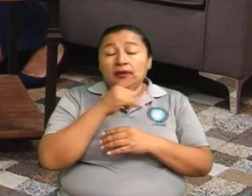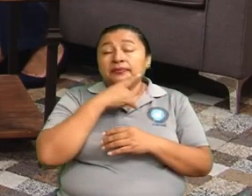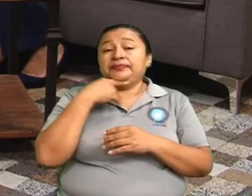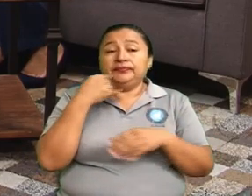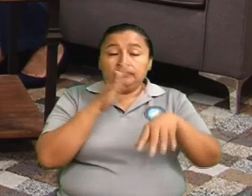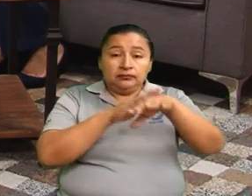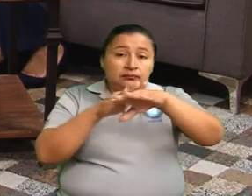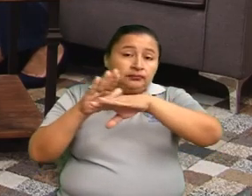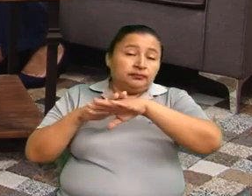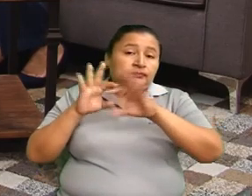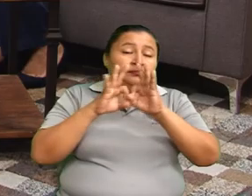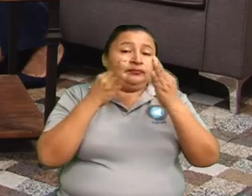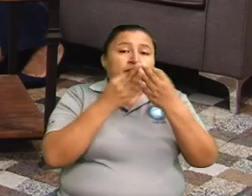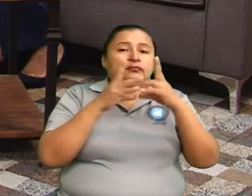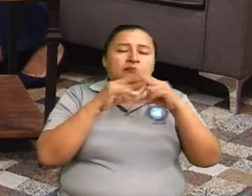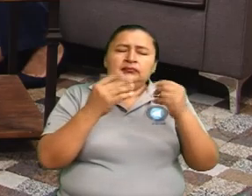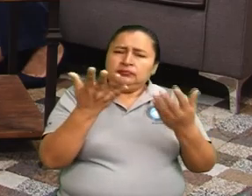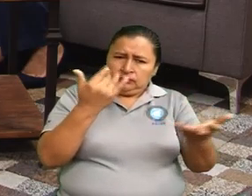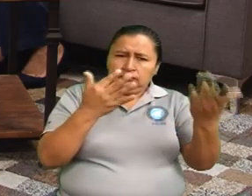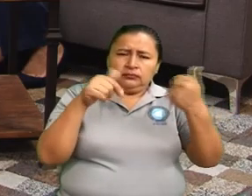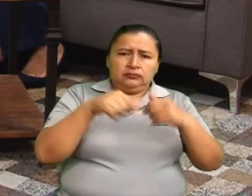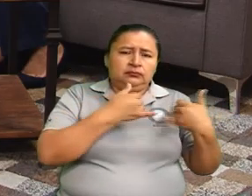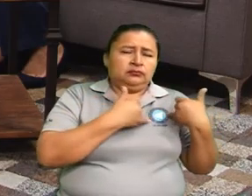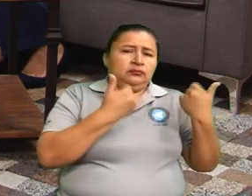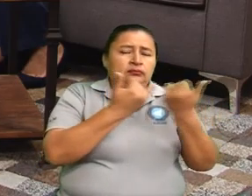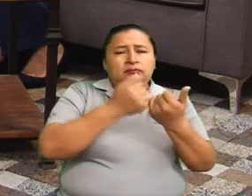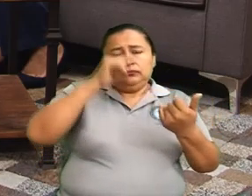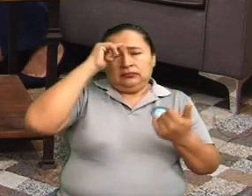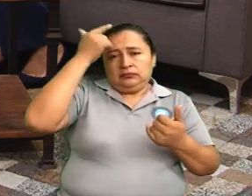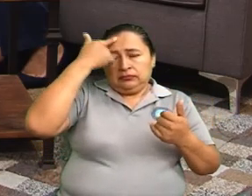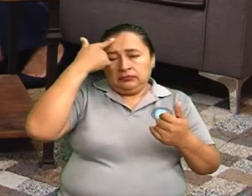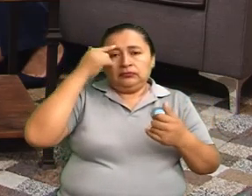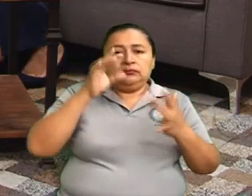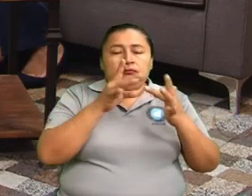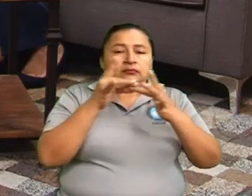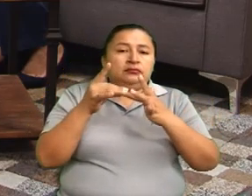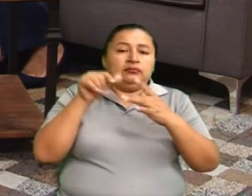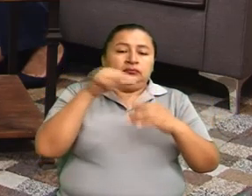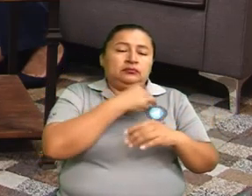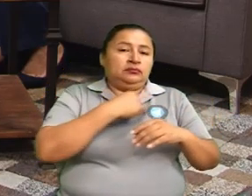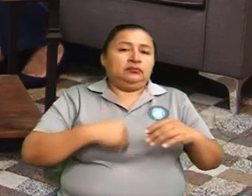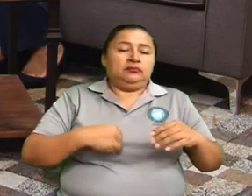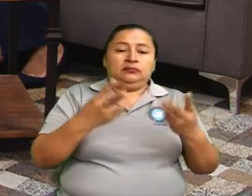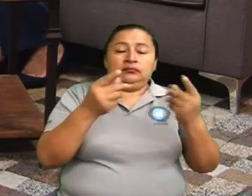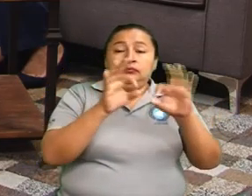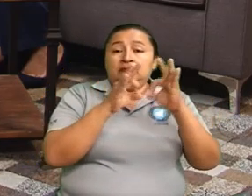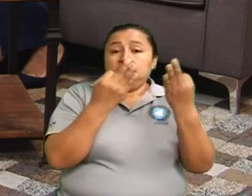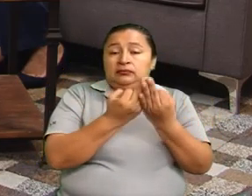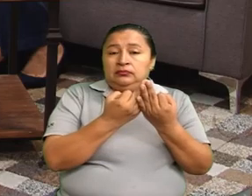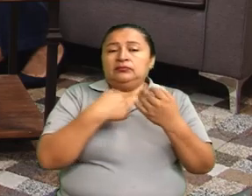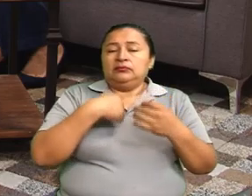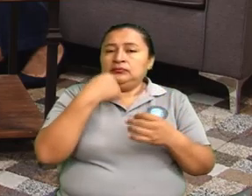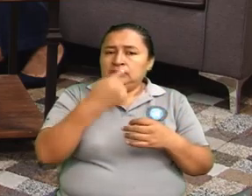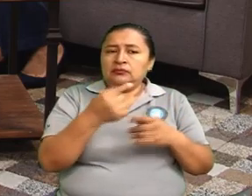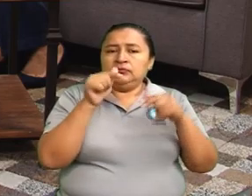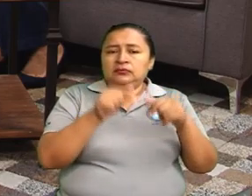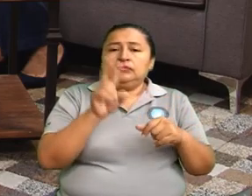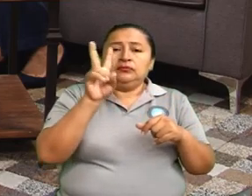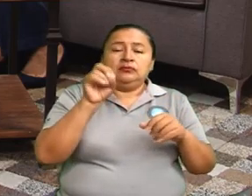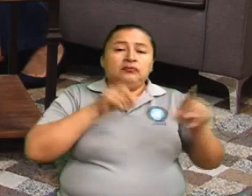familia nicaragüense a acercarse a sus instituciones de gobierno, particularmente al Ministerio de la Economía Familiar. Ya decía, tenemos